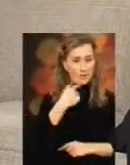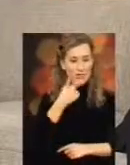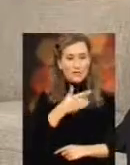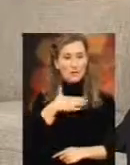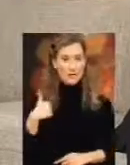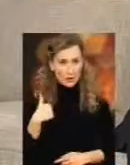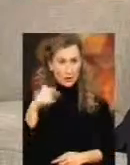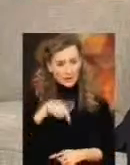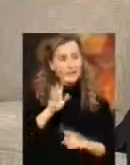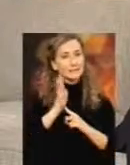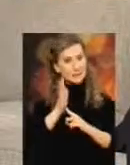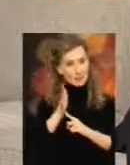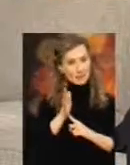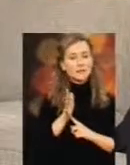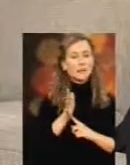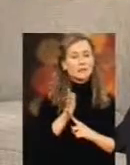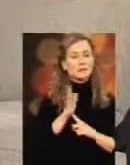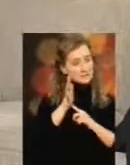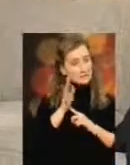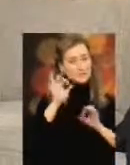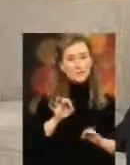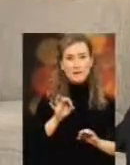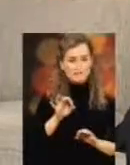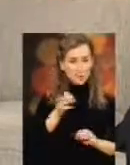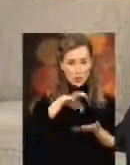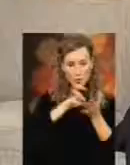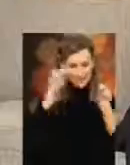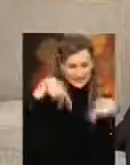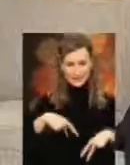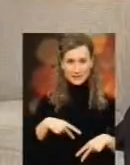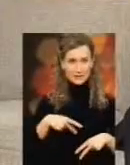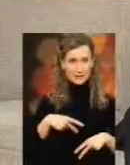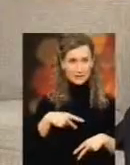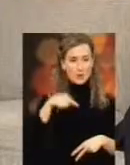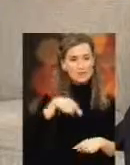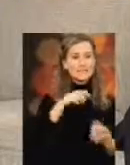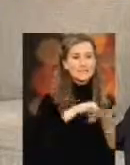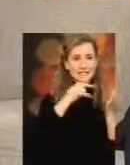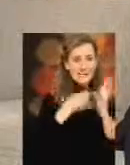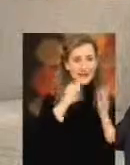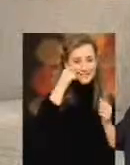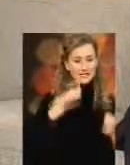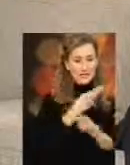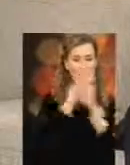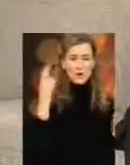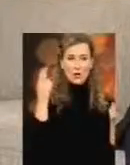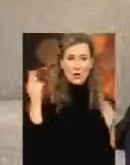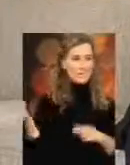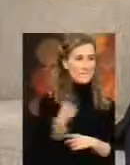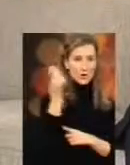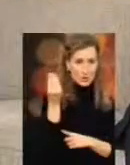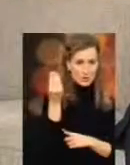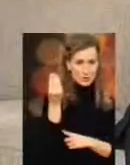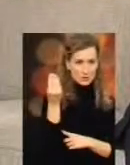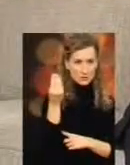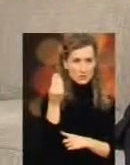paisanos, quiero decirles que en Castilla-La Mancha tenemos, sin duda ninguna, uno de los mejores sistemas sanitarios